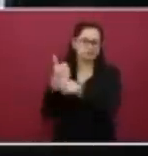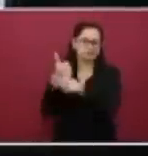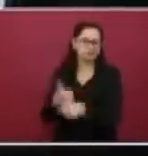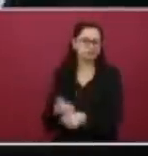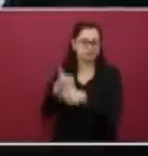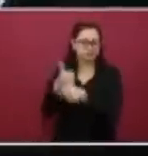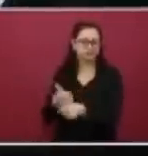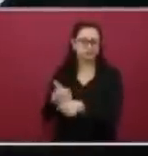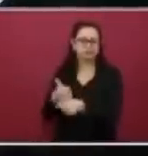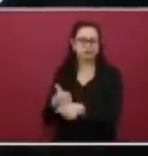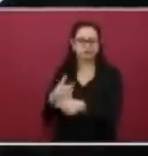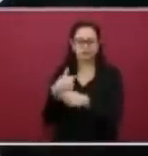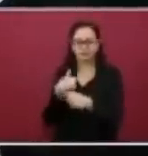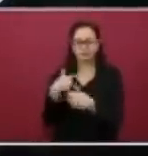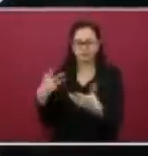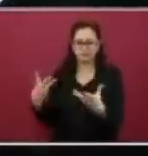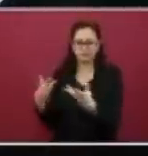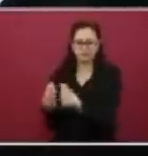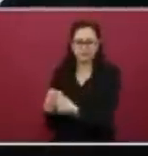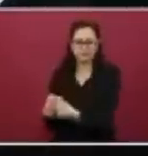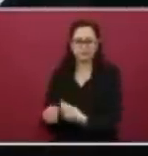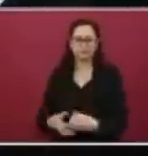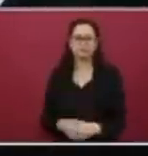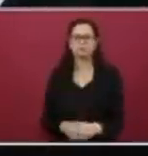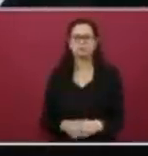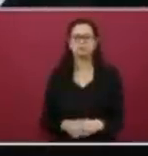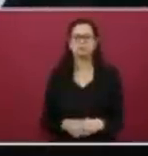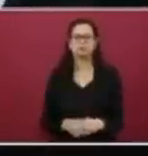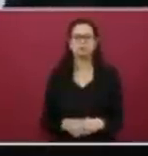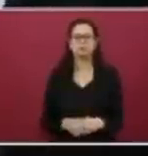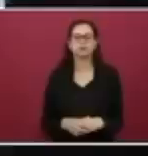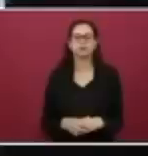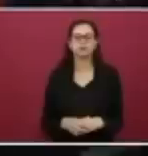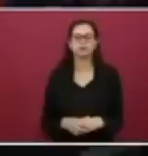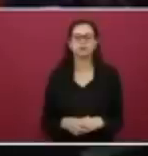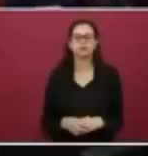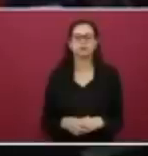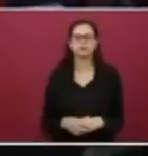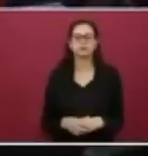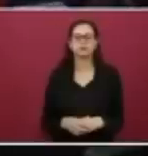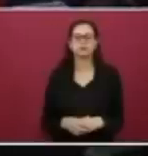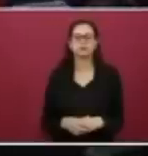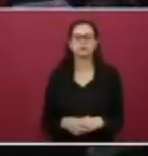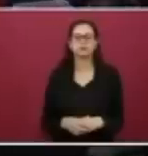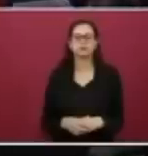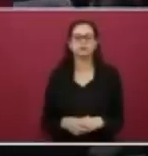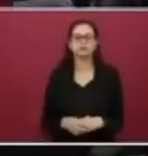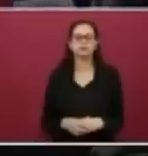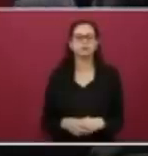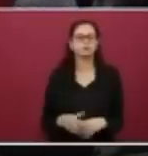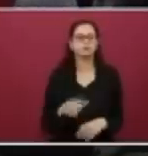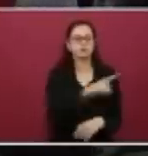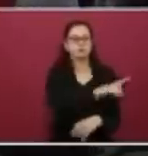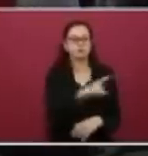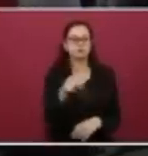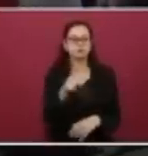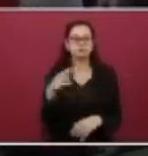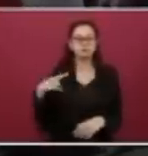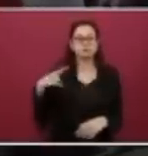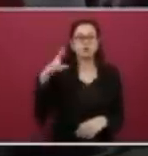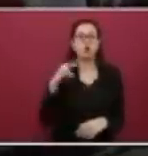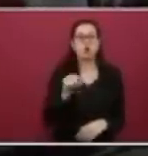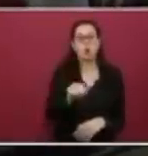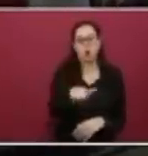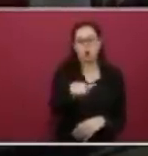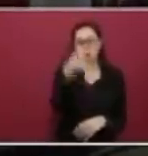desaparecidas fueron 11 los que los aspirantes que cumplieron con todos los